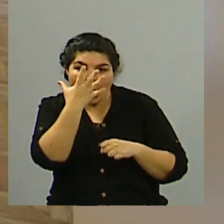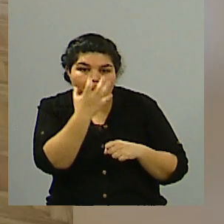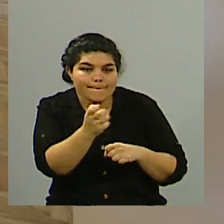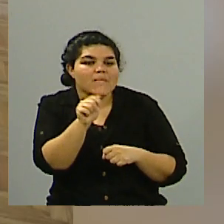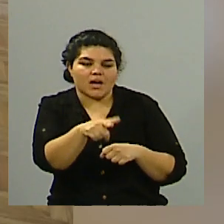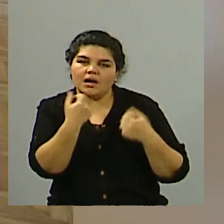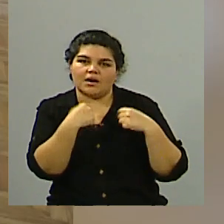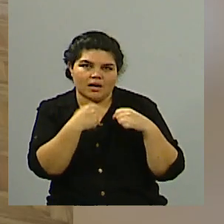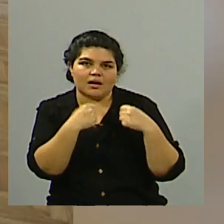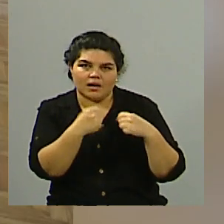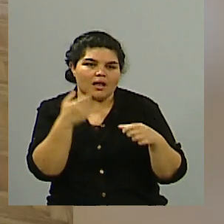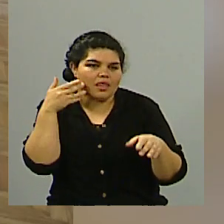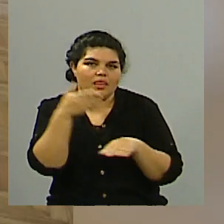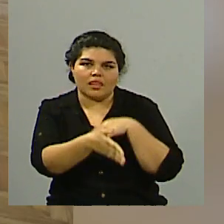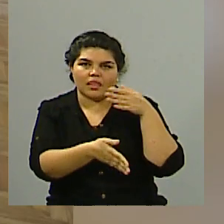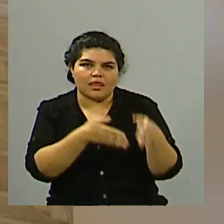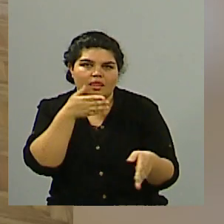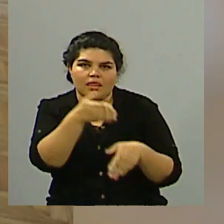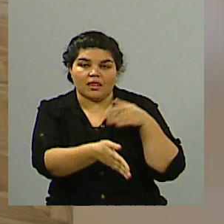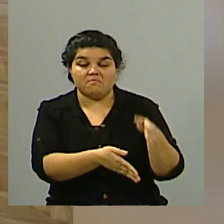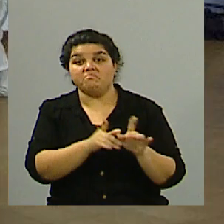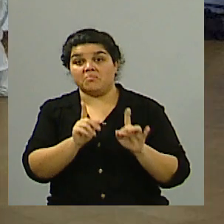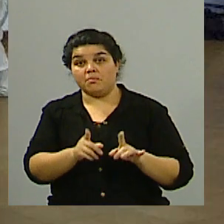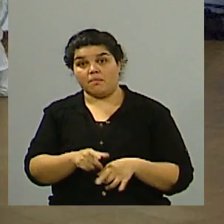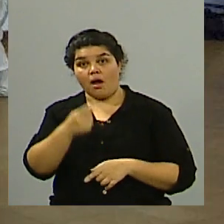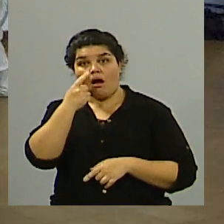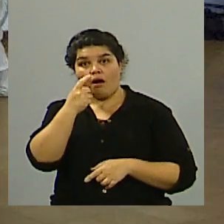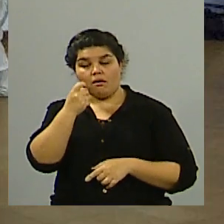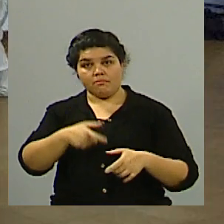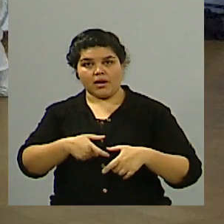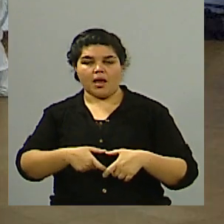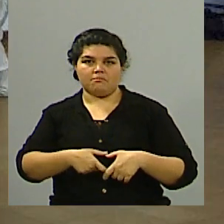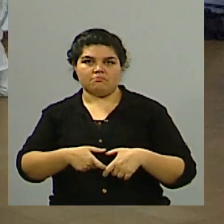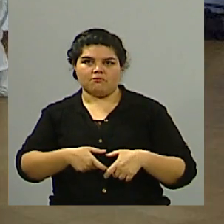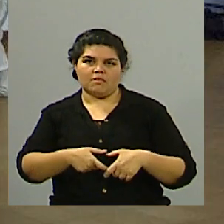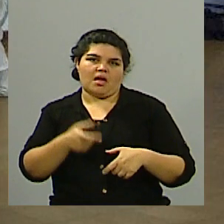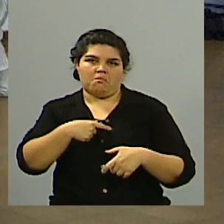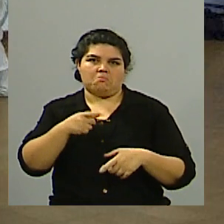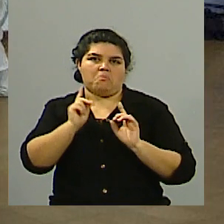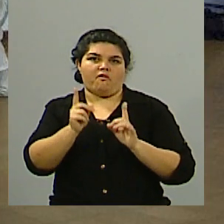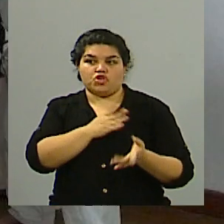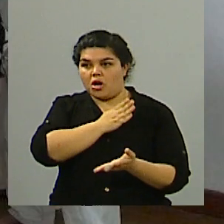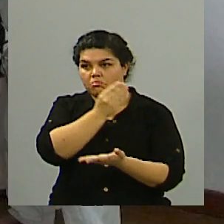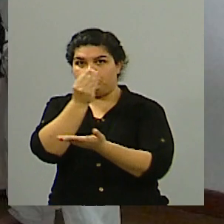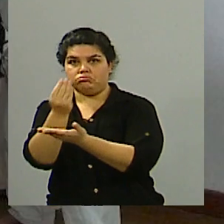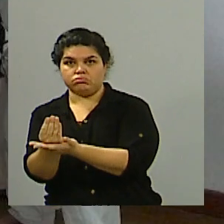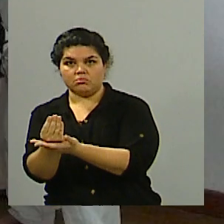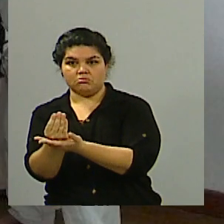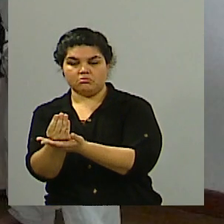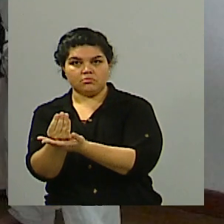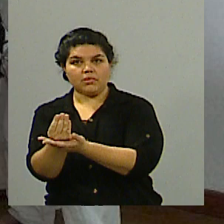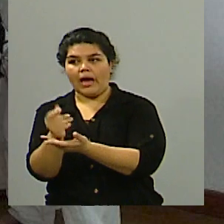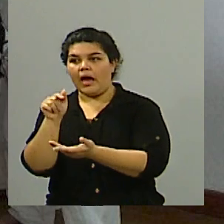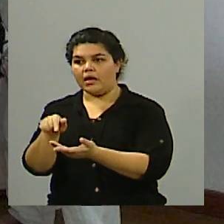oportunidad, uno de los maestros de karate tuvo que ir a dar una exhibición ante el emperador de Japón y se iba a presentar así con un taparrabos nada